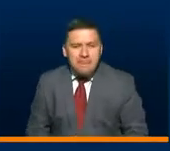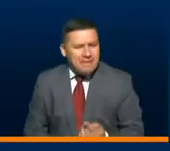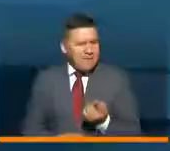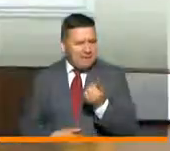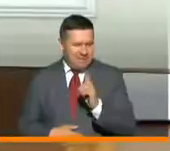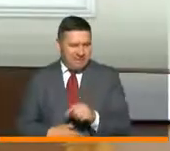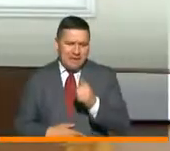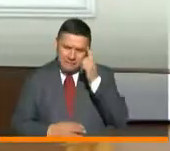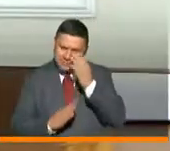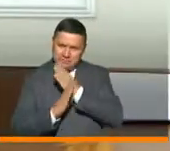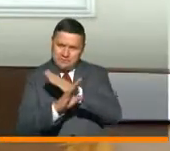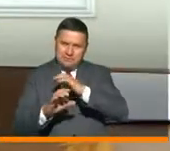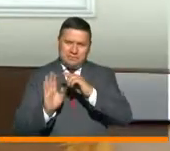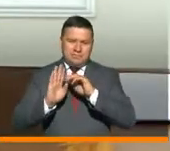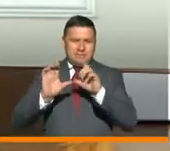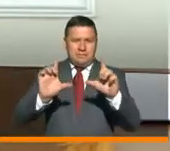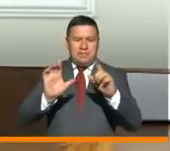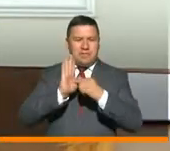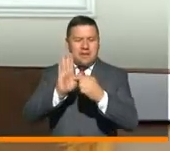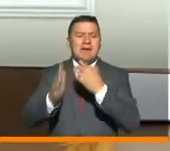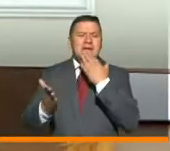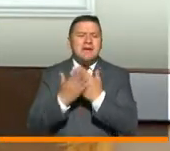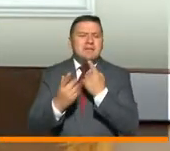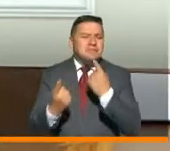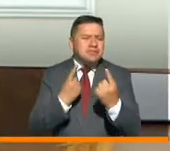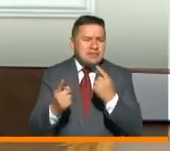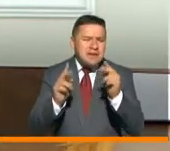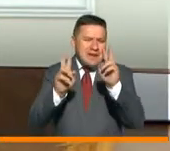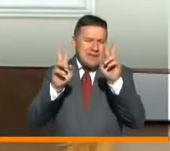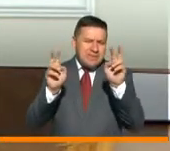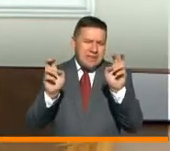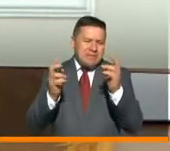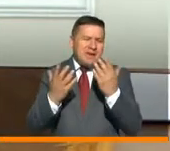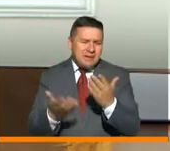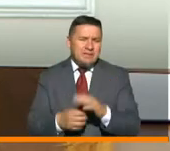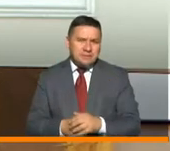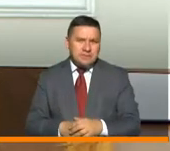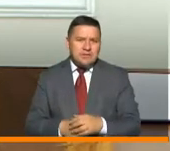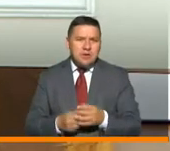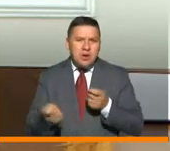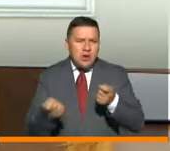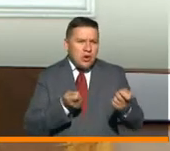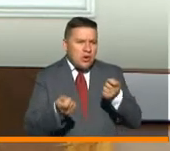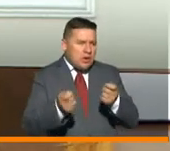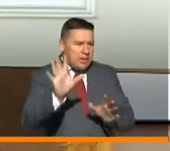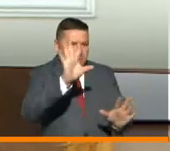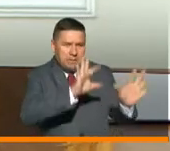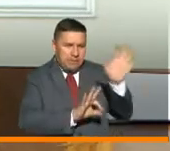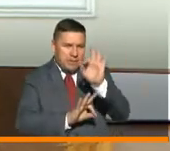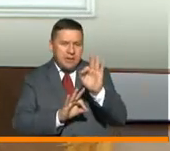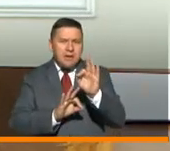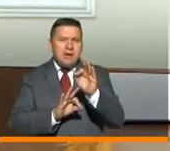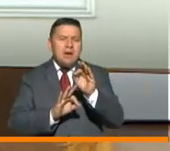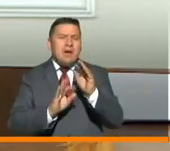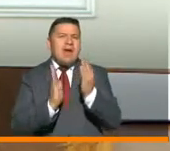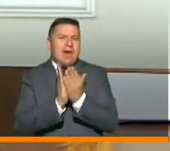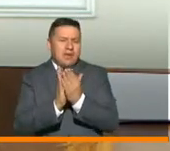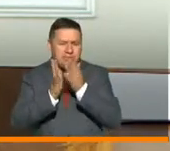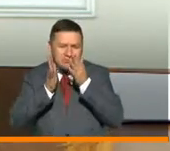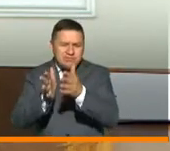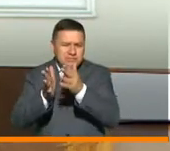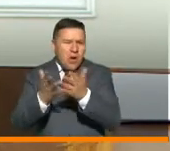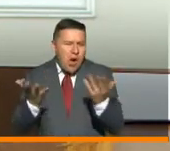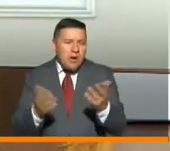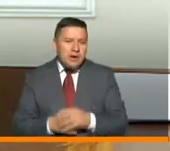Y también en Prevención y Acción el día de hoy vamos a hablar de los temas relacionados con control de la pandemia y educación.